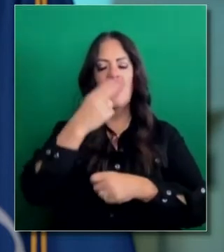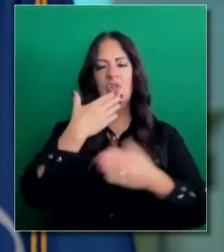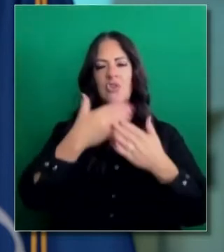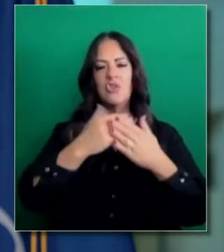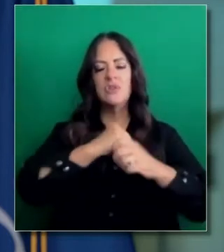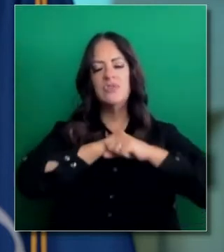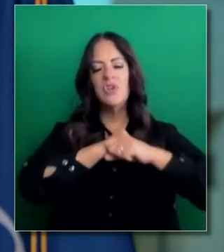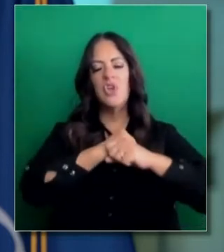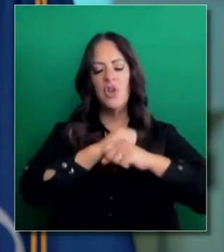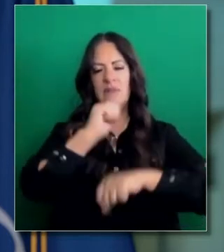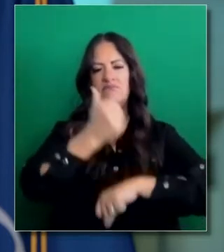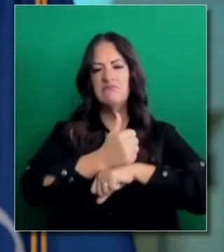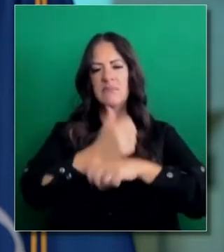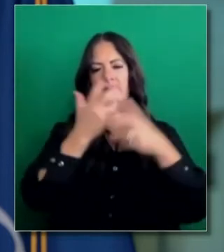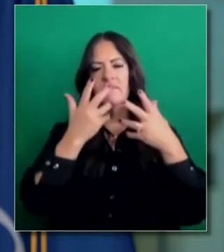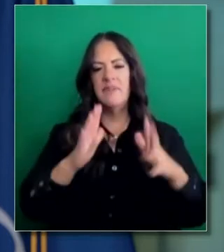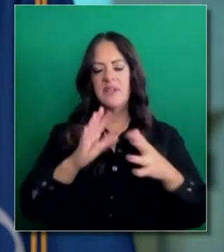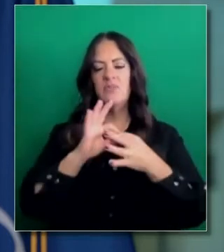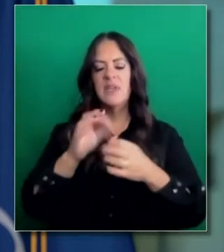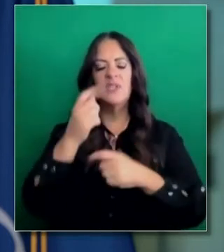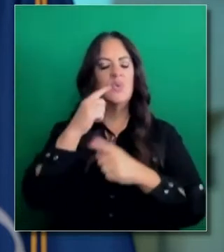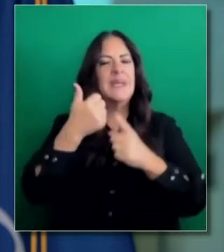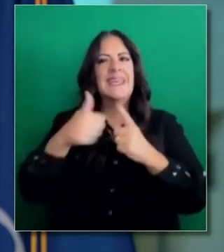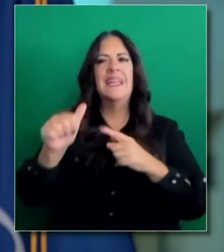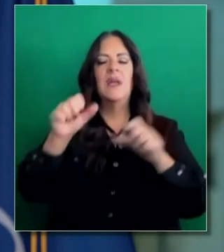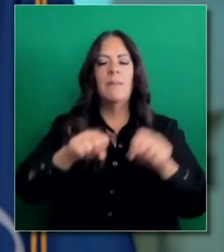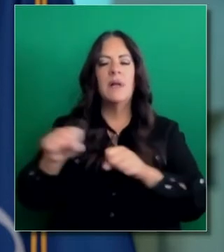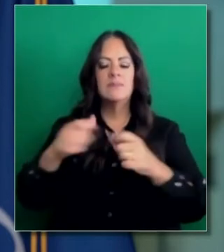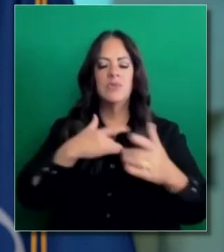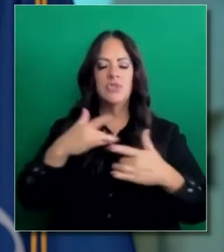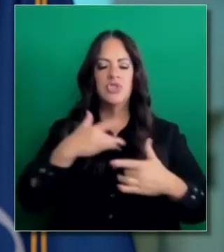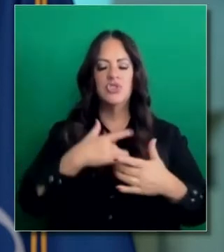seguridad en cuanto a las preocupaciones que haya